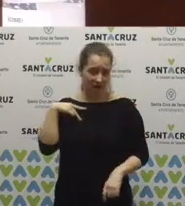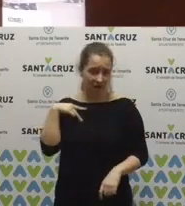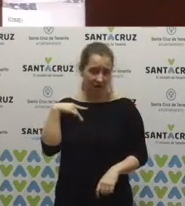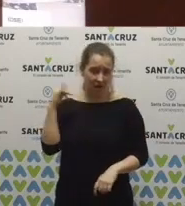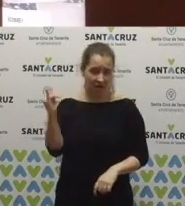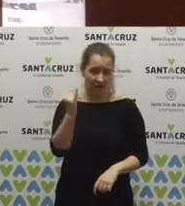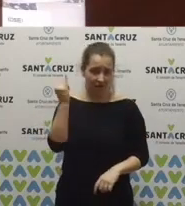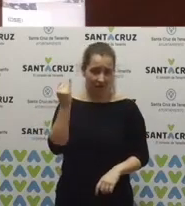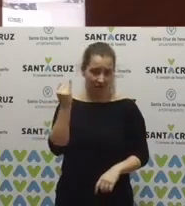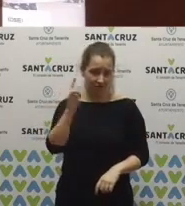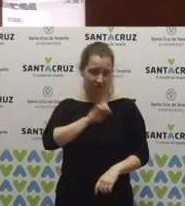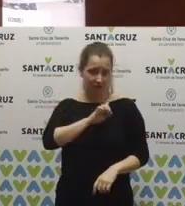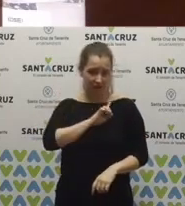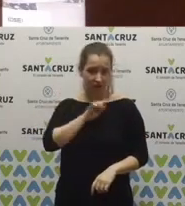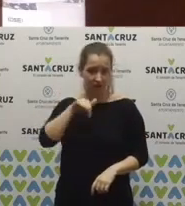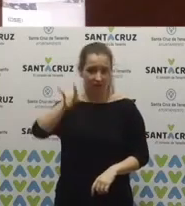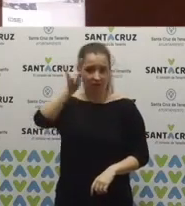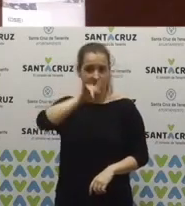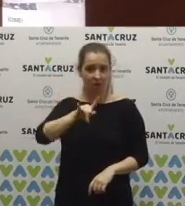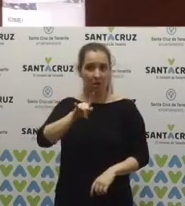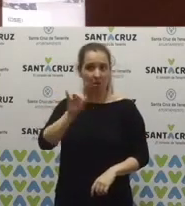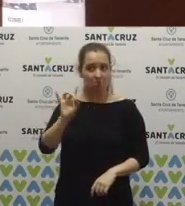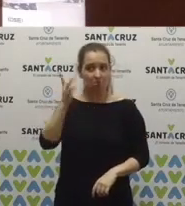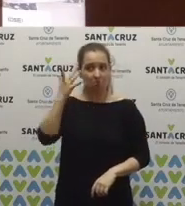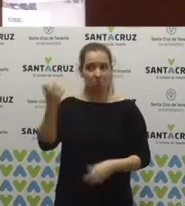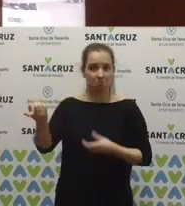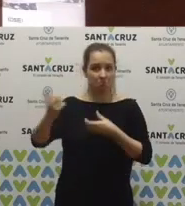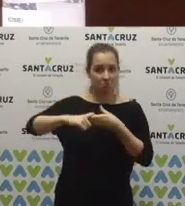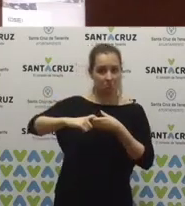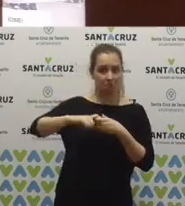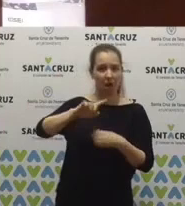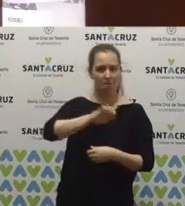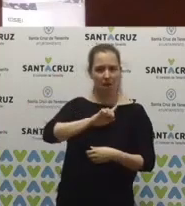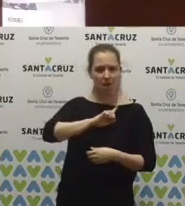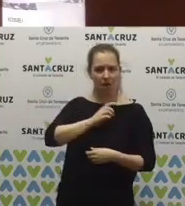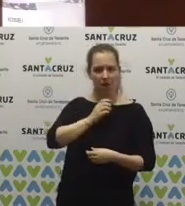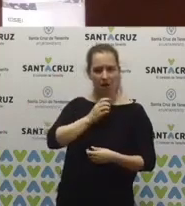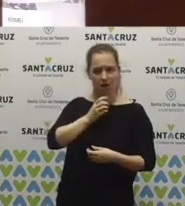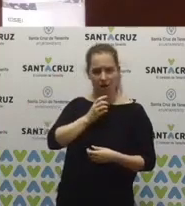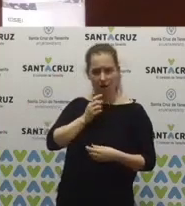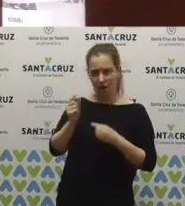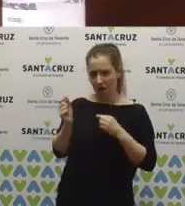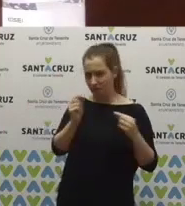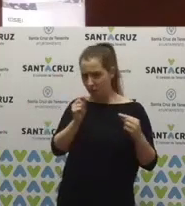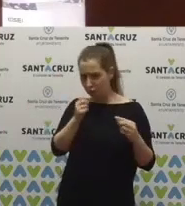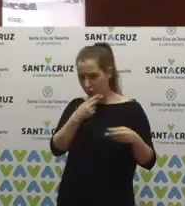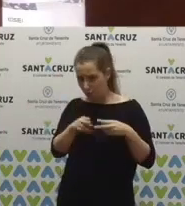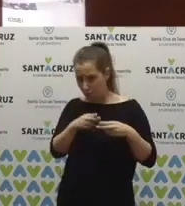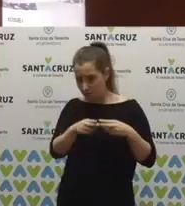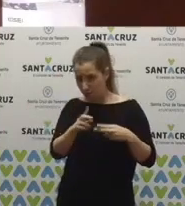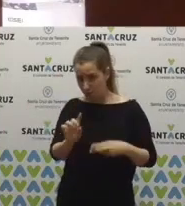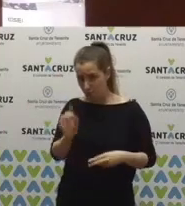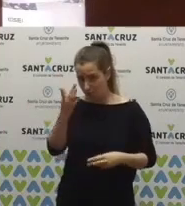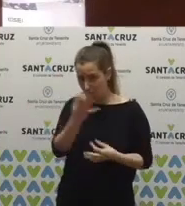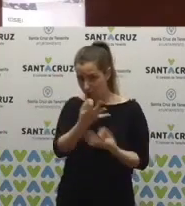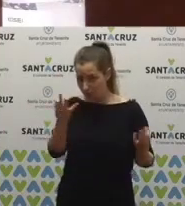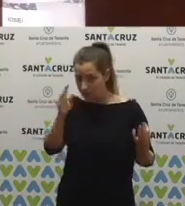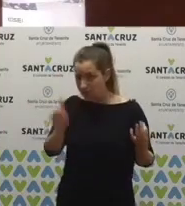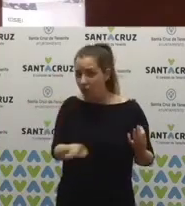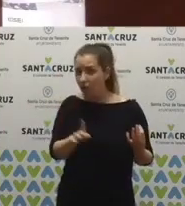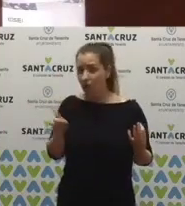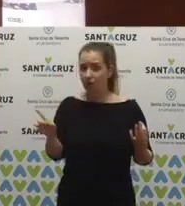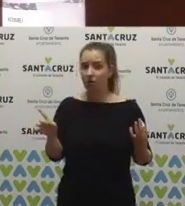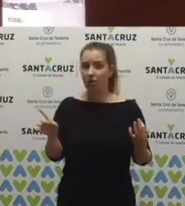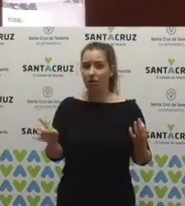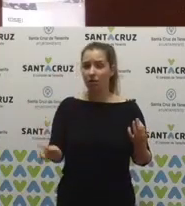de verdad es una buena idea incorporar mandos militares a la discusión política en todo caso si se trata